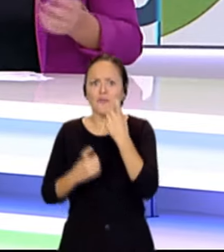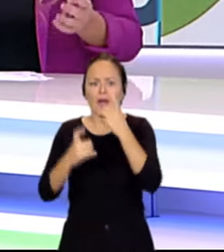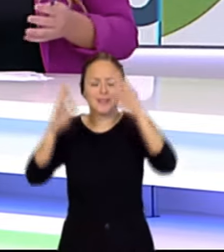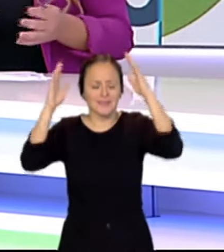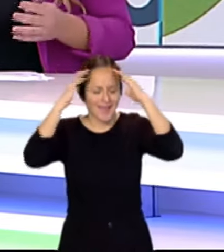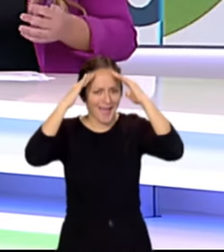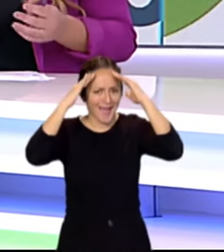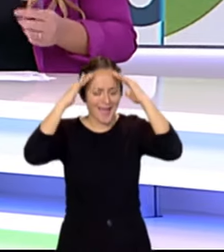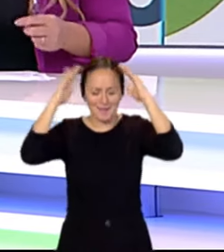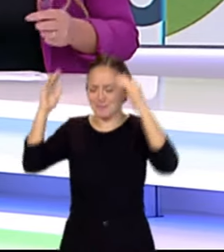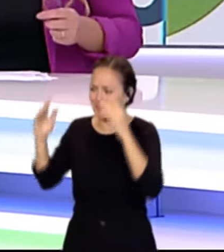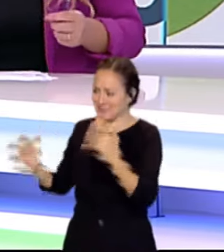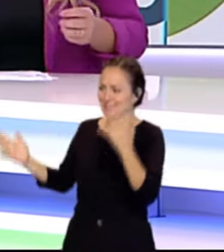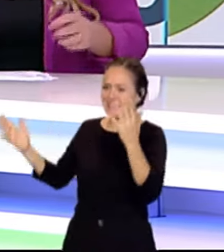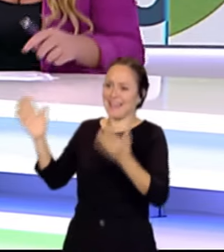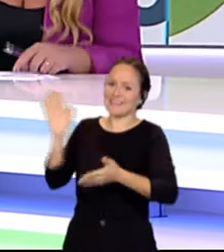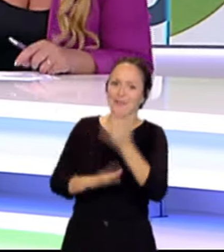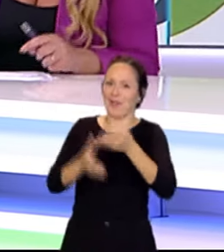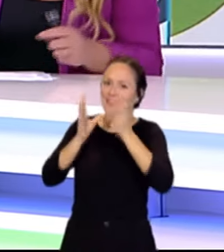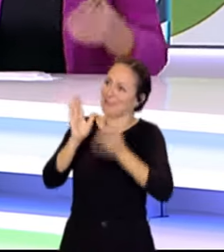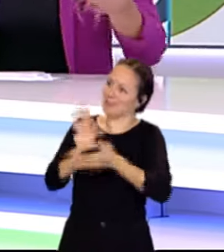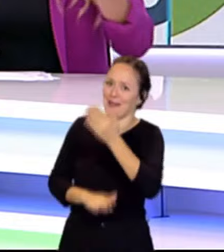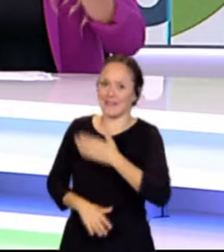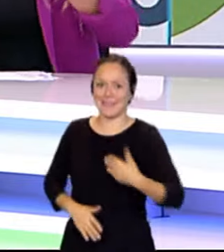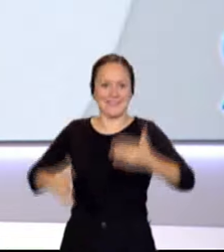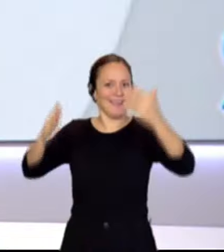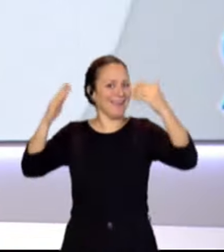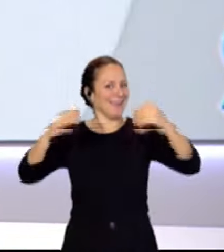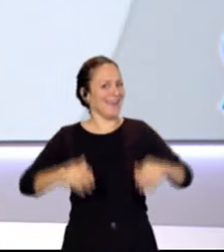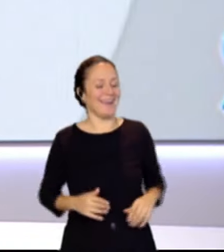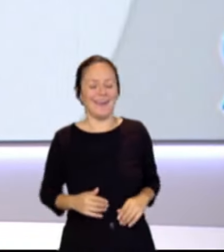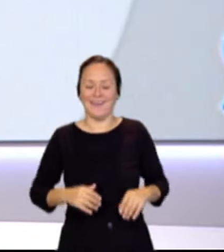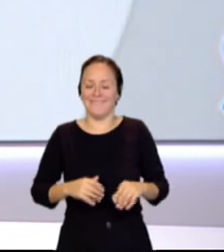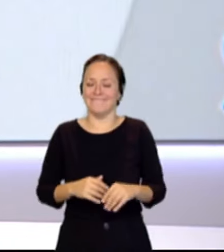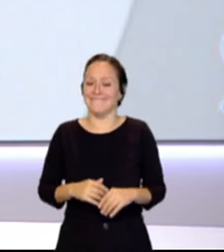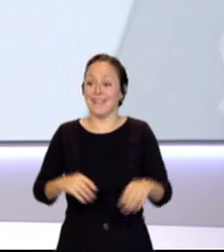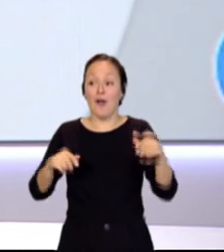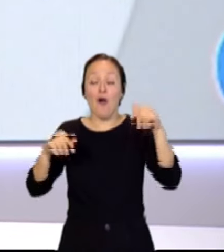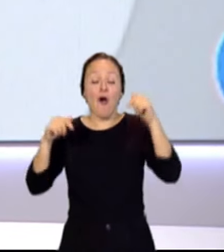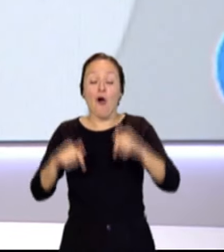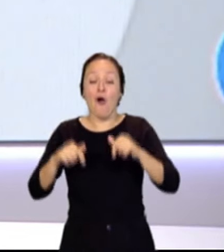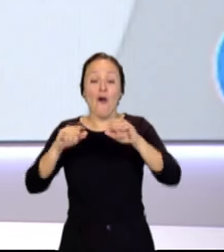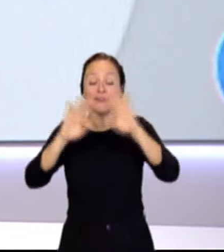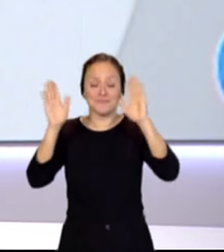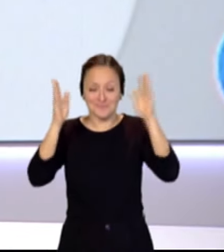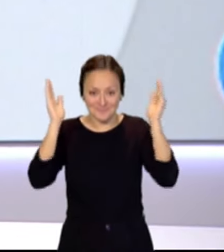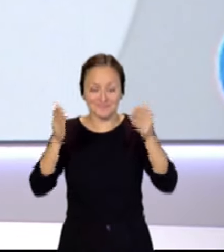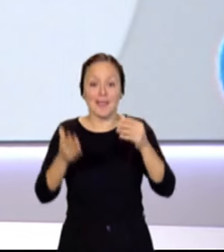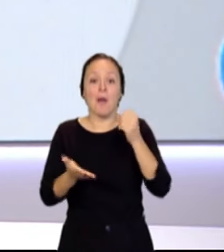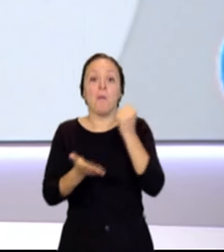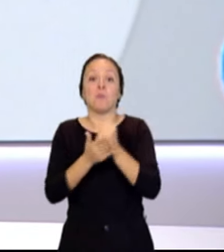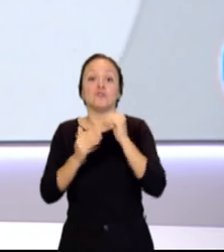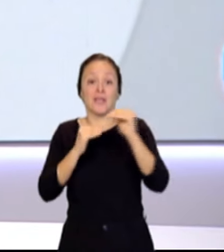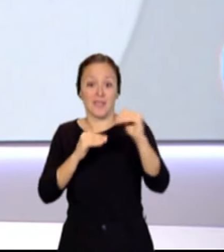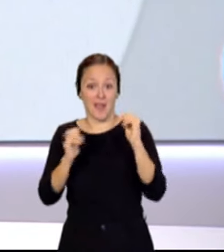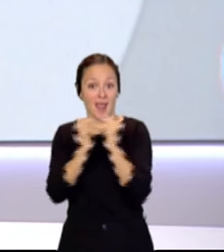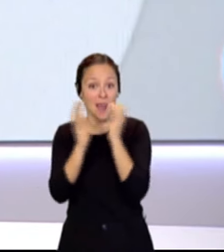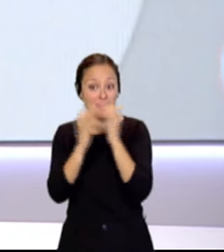creo irar Bueno vamos a es que terminamos hoy mirando el municipio palmero de puntallana porque allí se